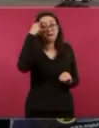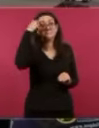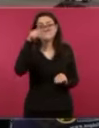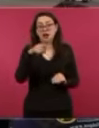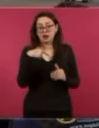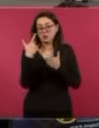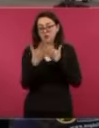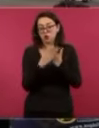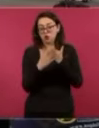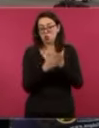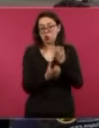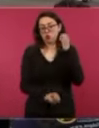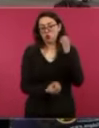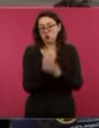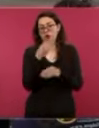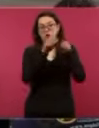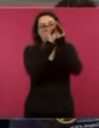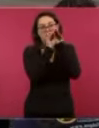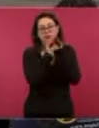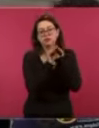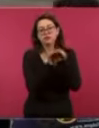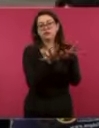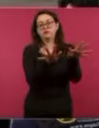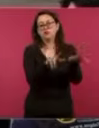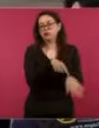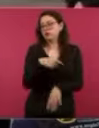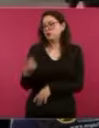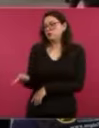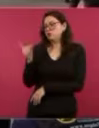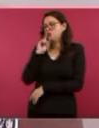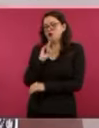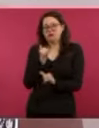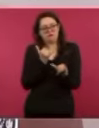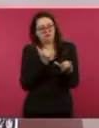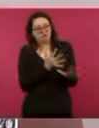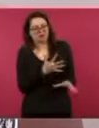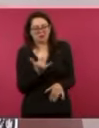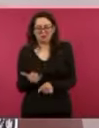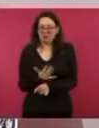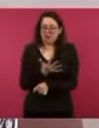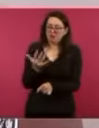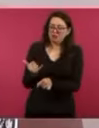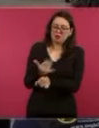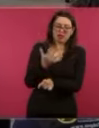de los obstaculice en el camino en cada esfuerzo